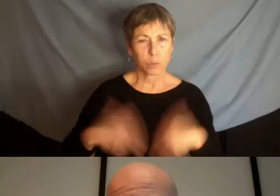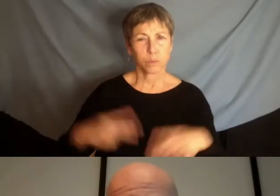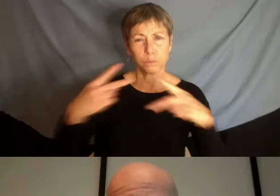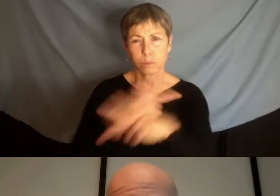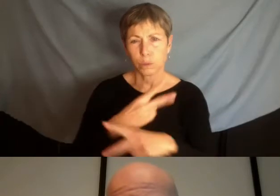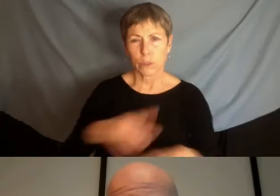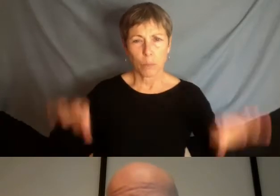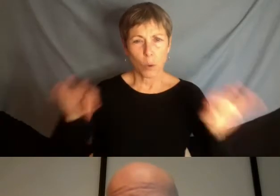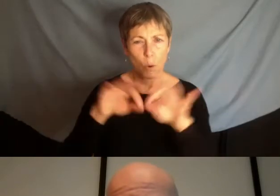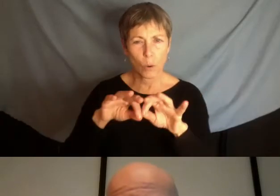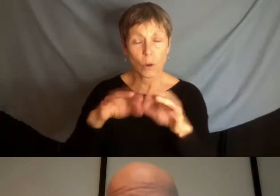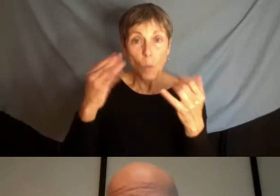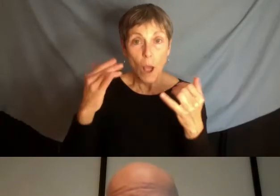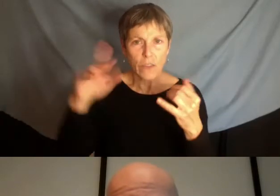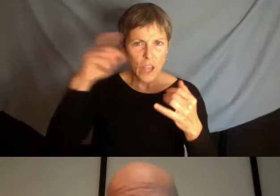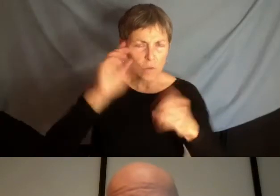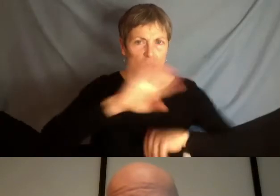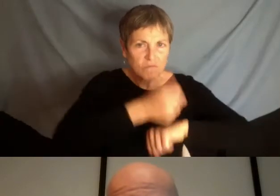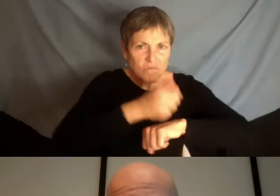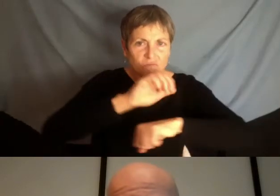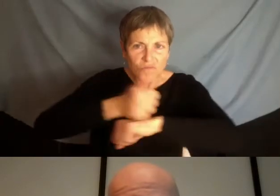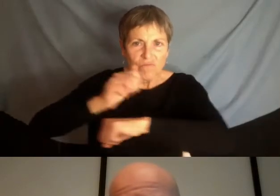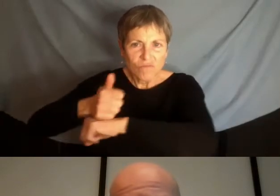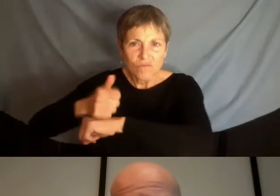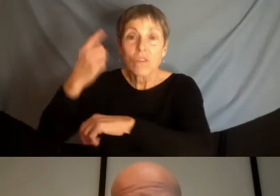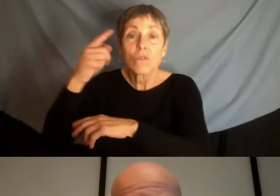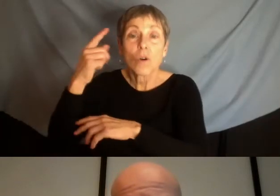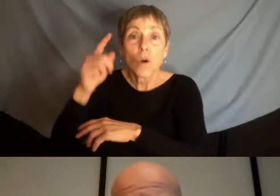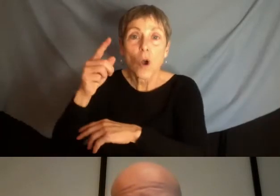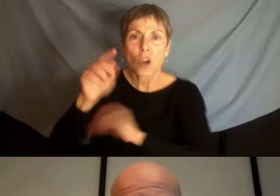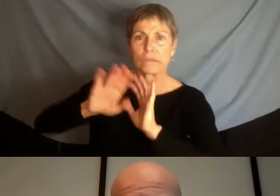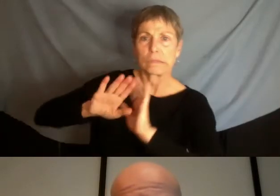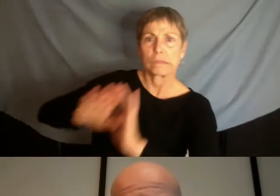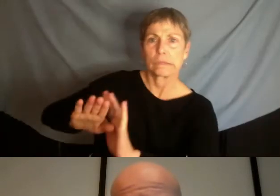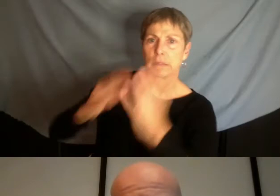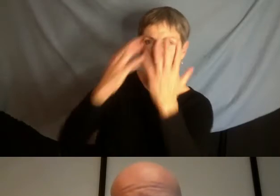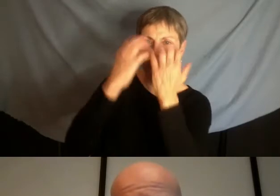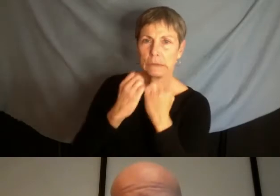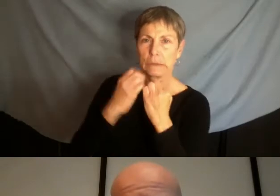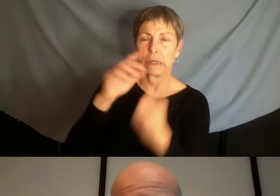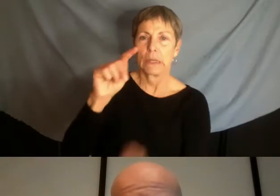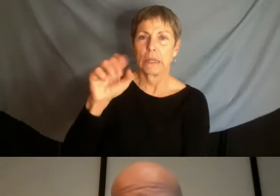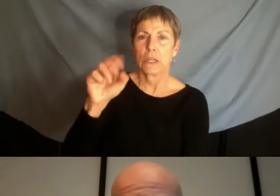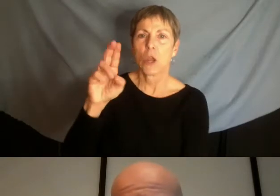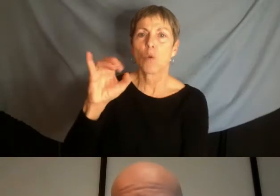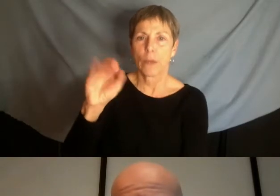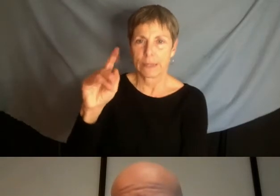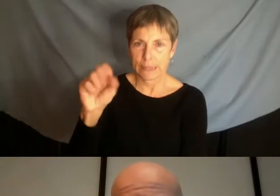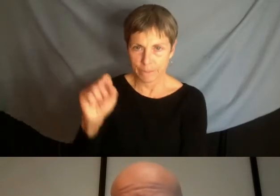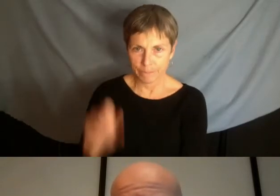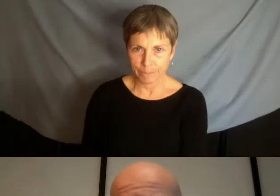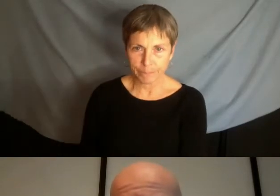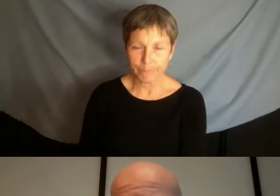Las fronteras se volvieron más importantes en cuanto construidas por el Estado para sacar a los